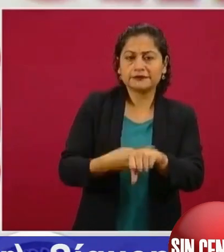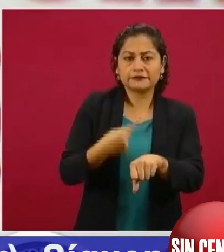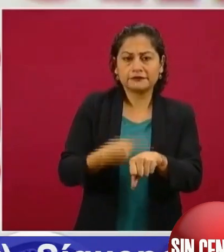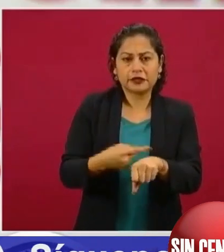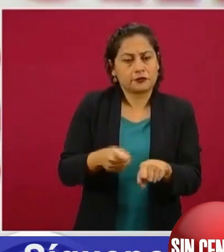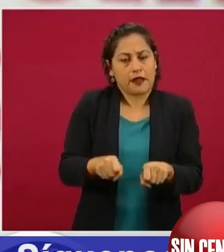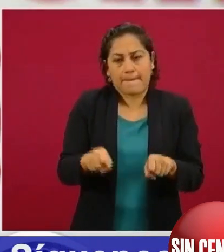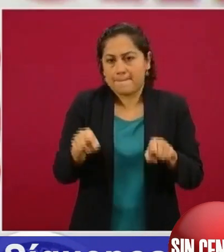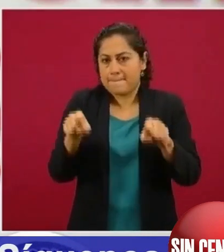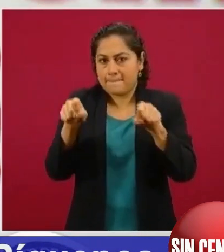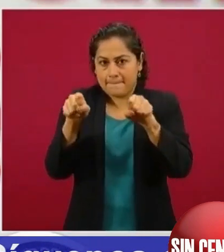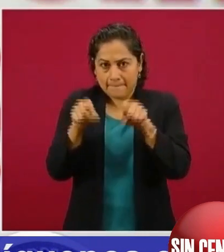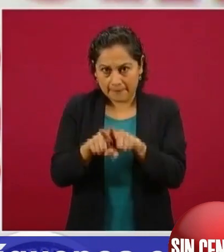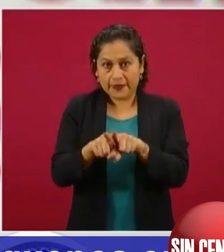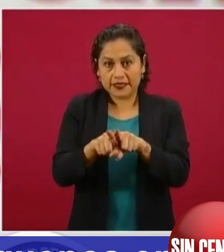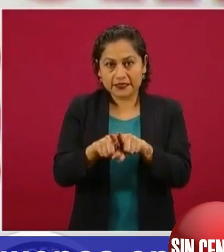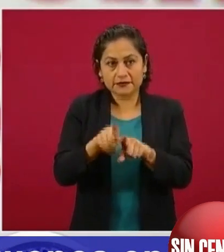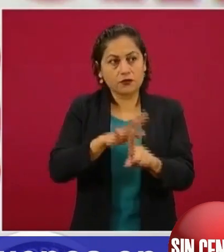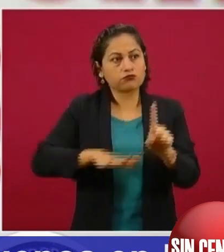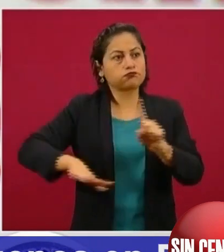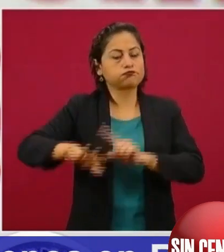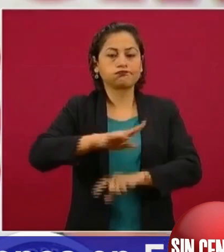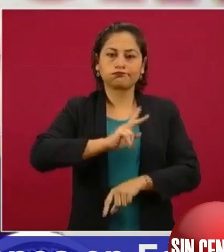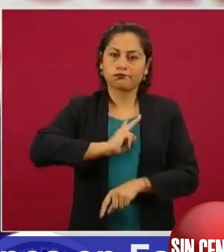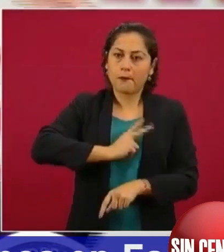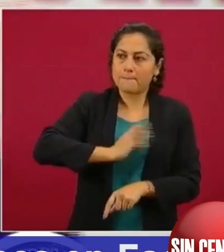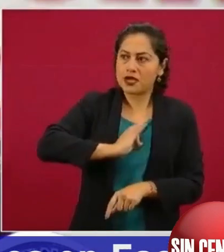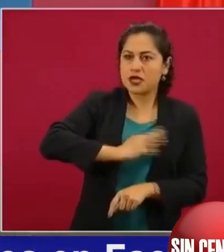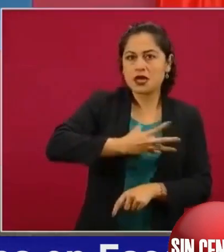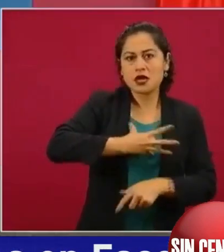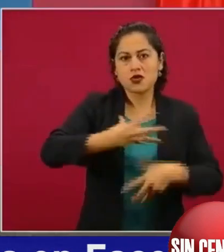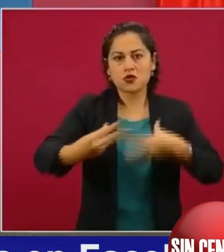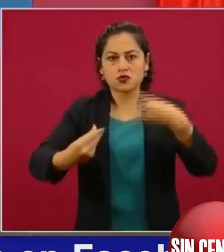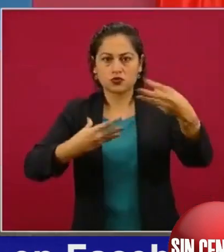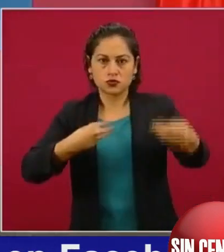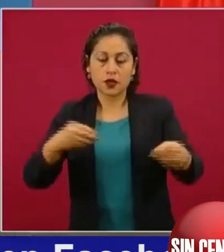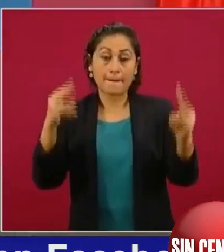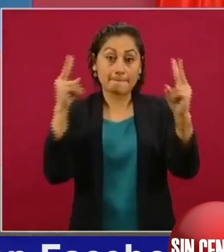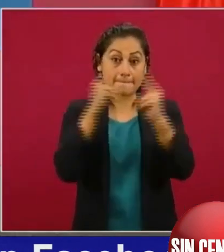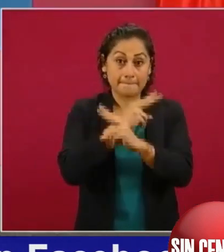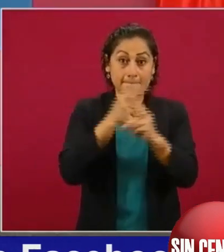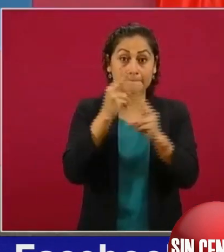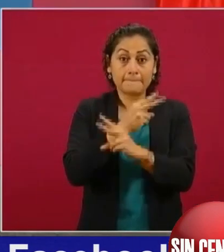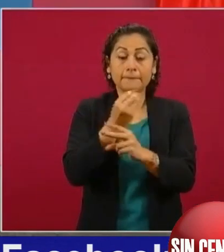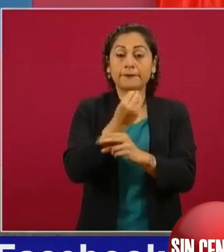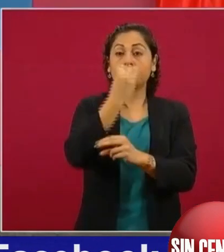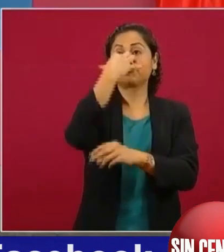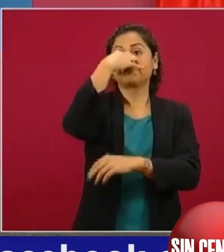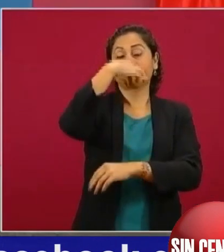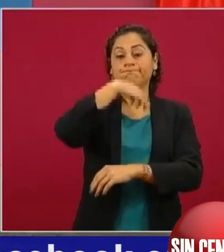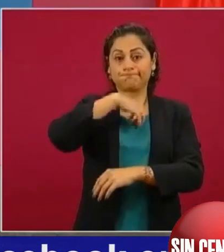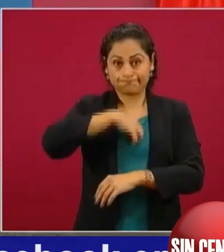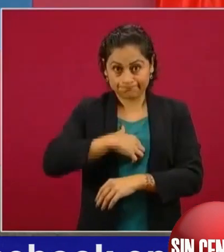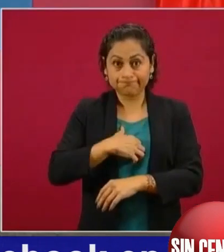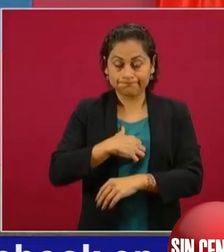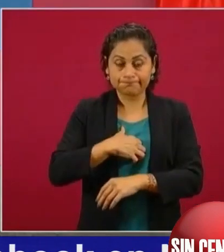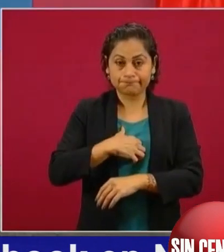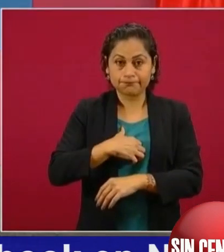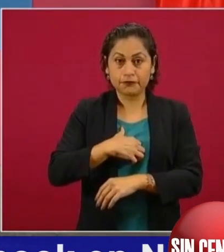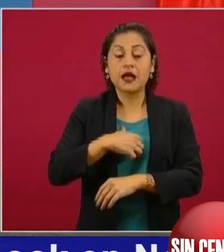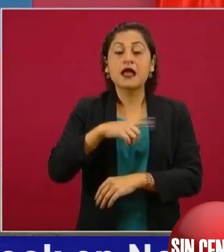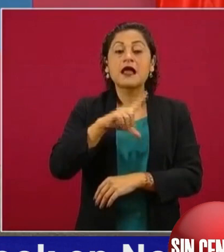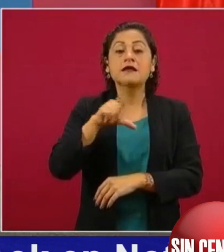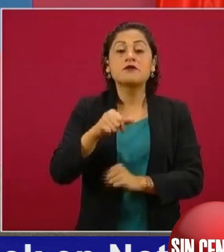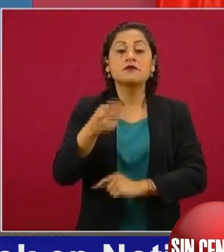la totalidad de los virus respiratorios que se transmiten de persona a persona a través de la vía respiratoria y causan inflamación del